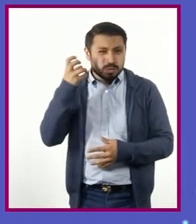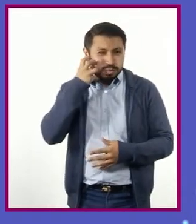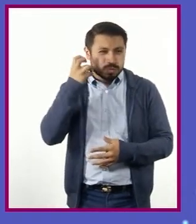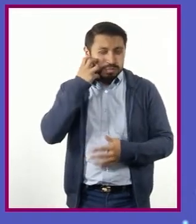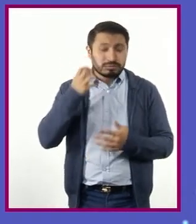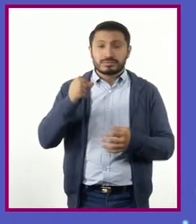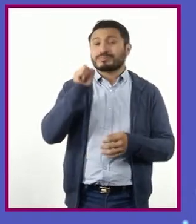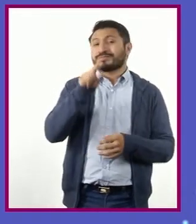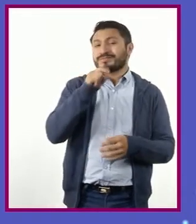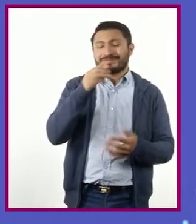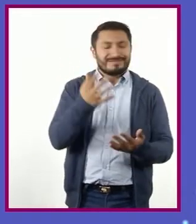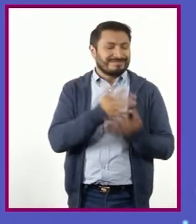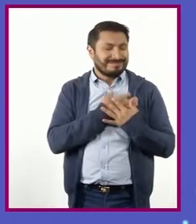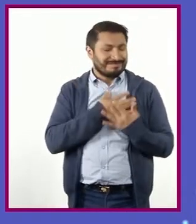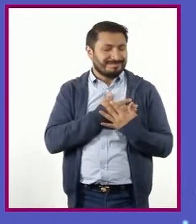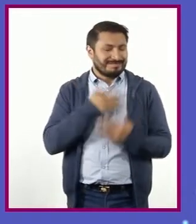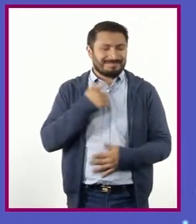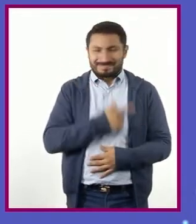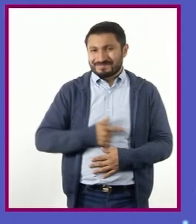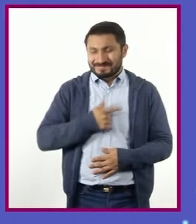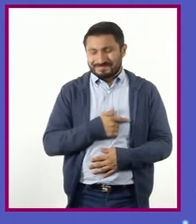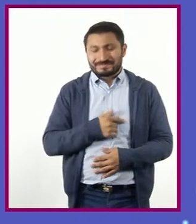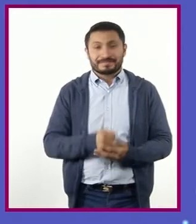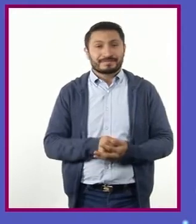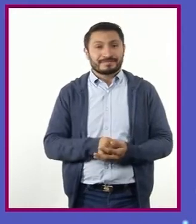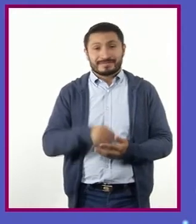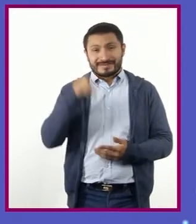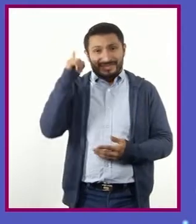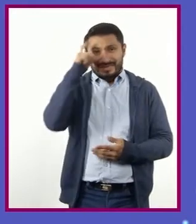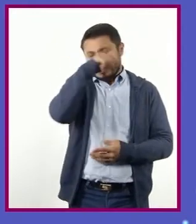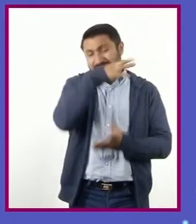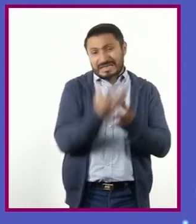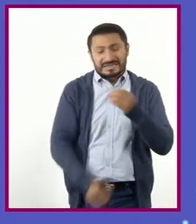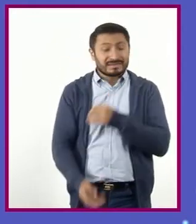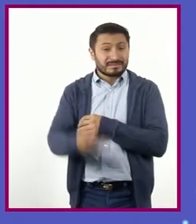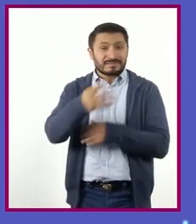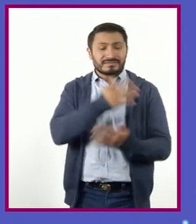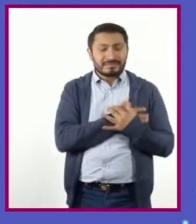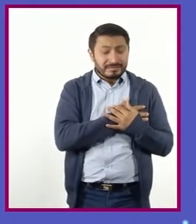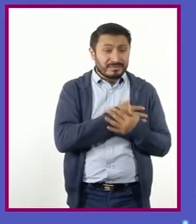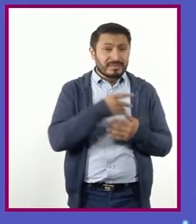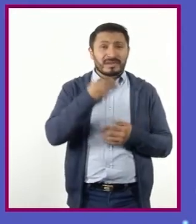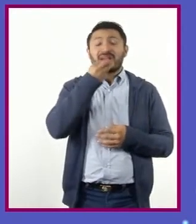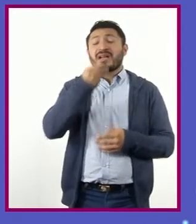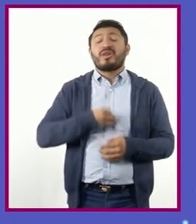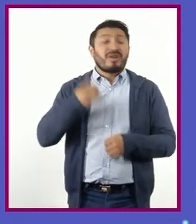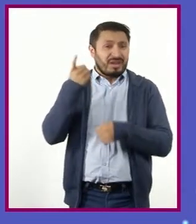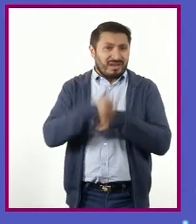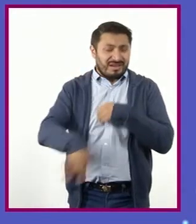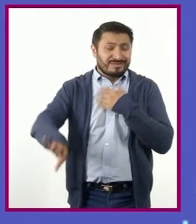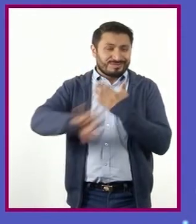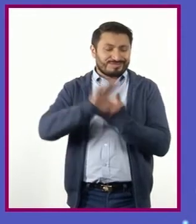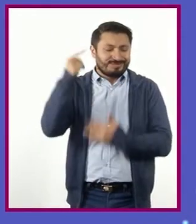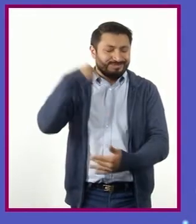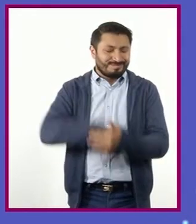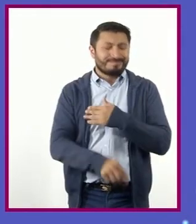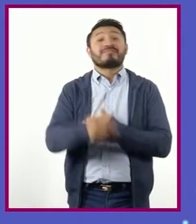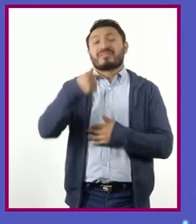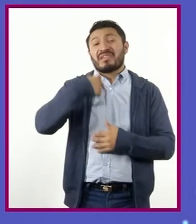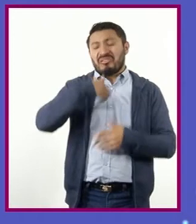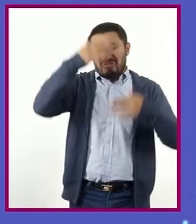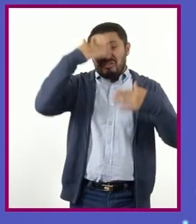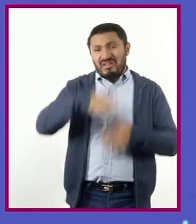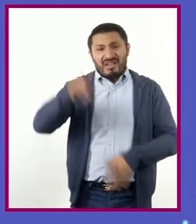vez placentero. Es difícil huir de él, aunque nos haga daño. Ya sé que mi loco